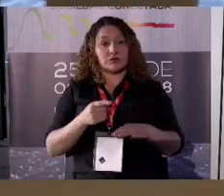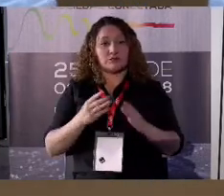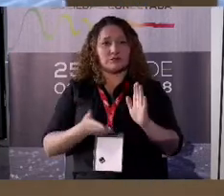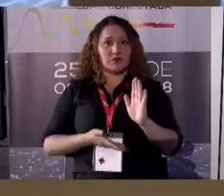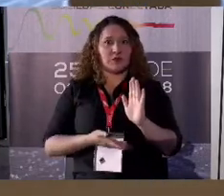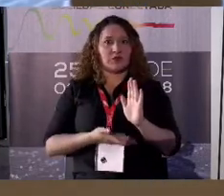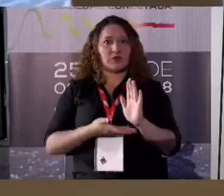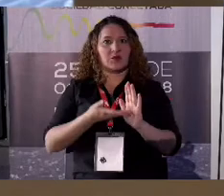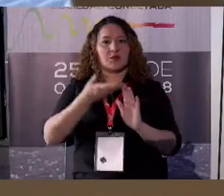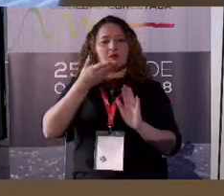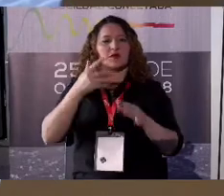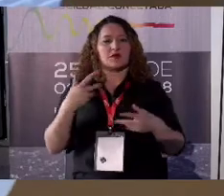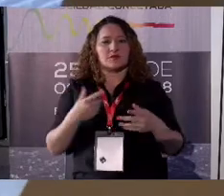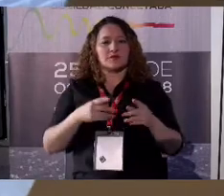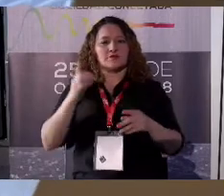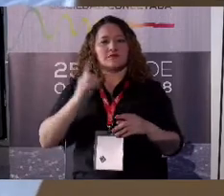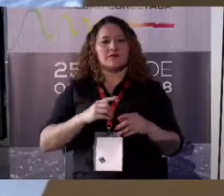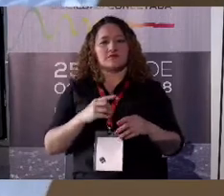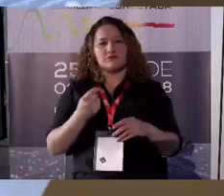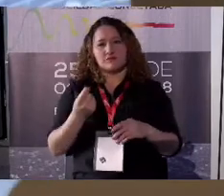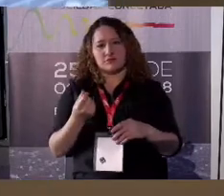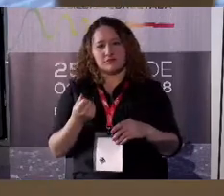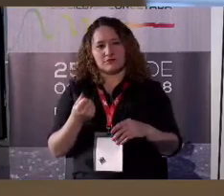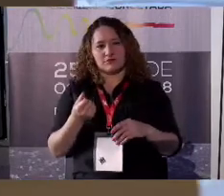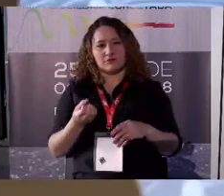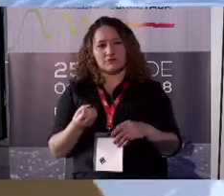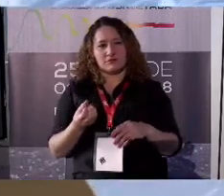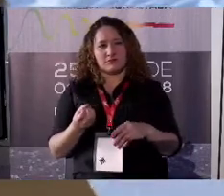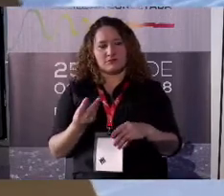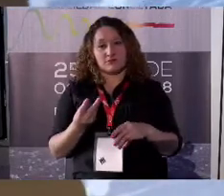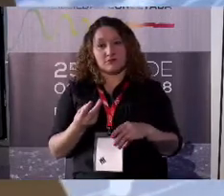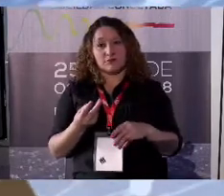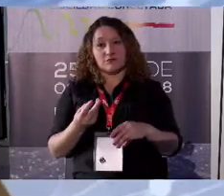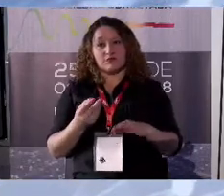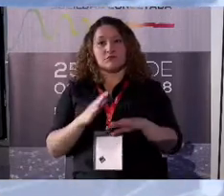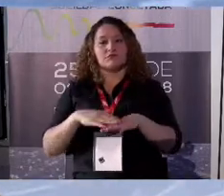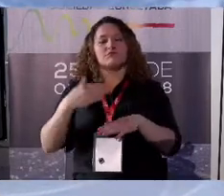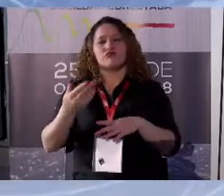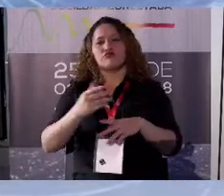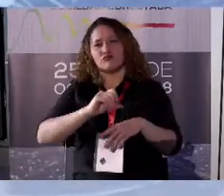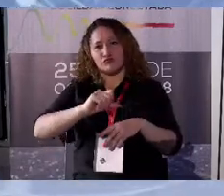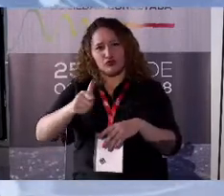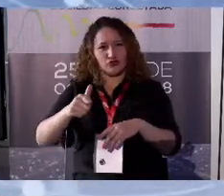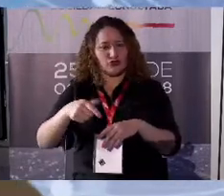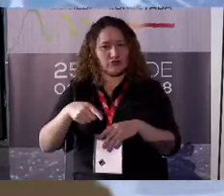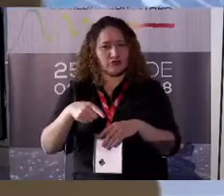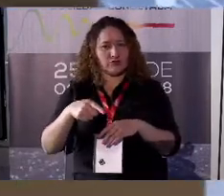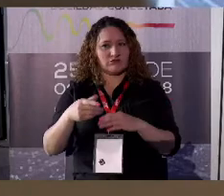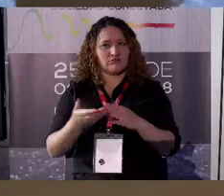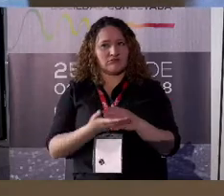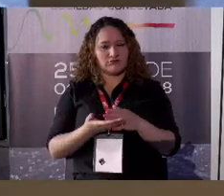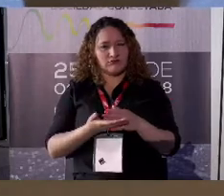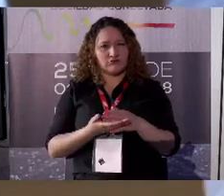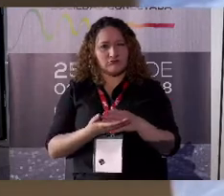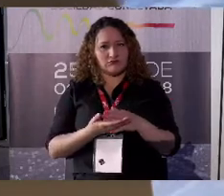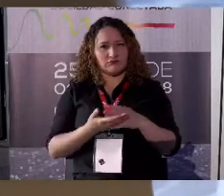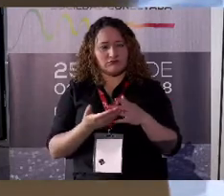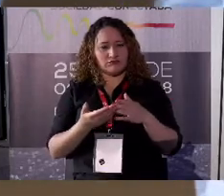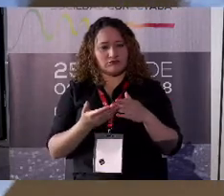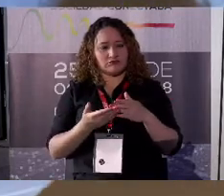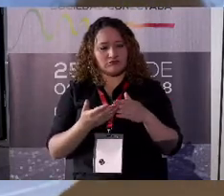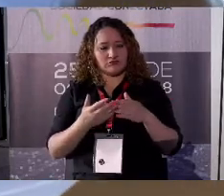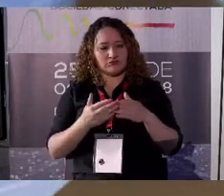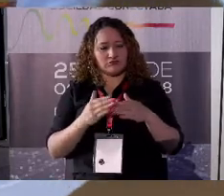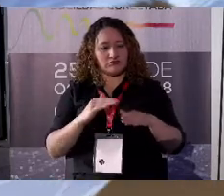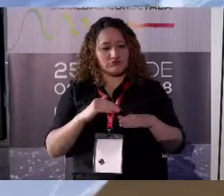para determinar unos precios y luego con las otras subastas que la siguen se